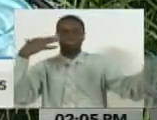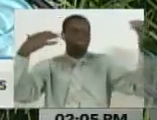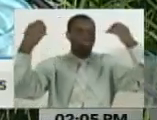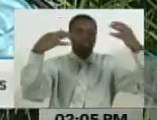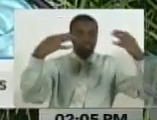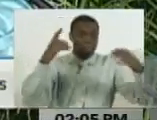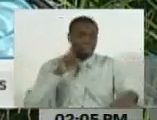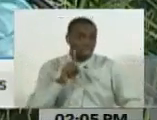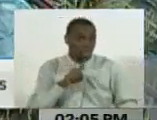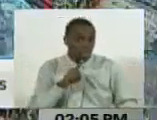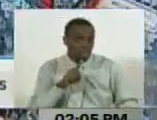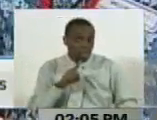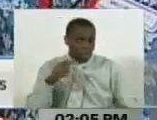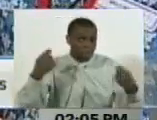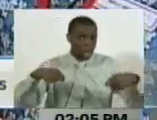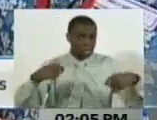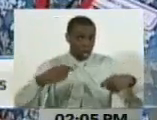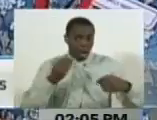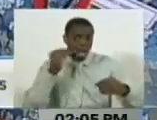o exagero.